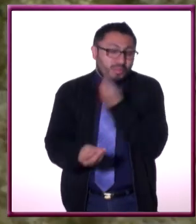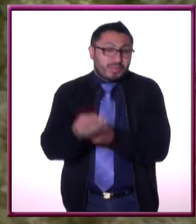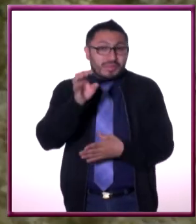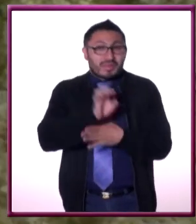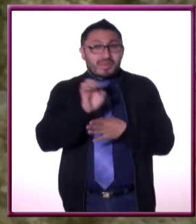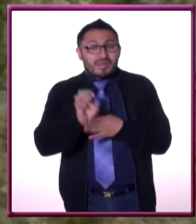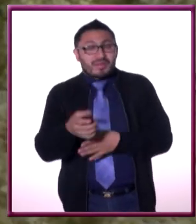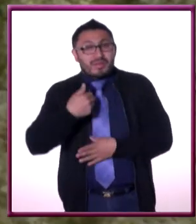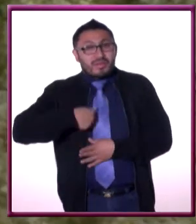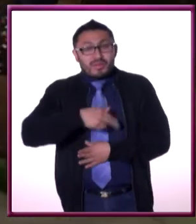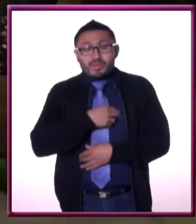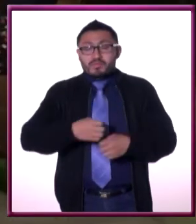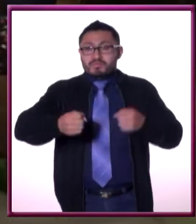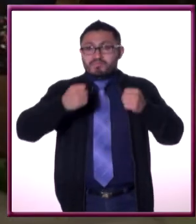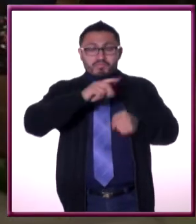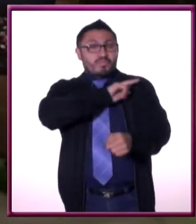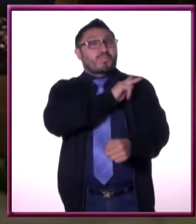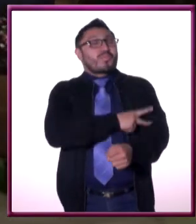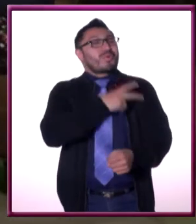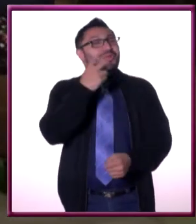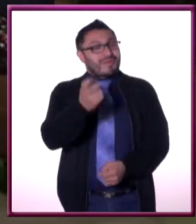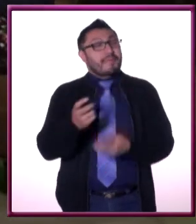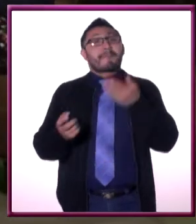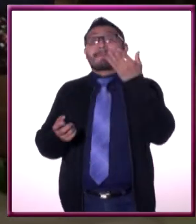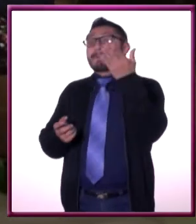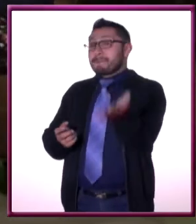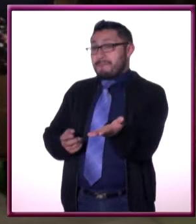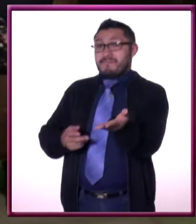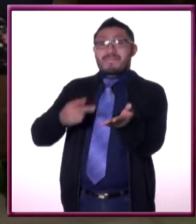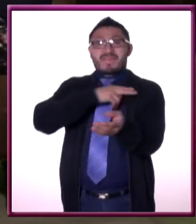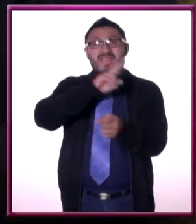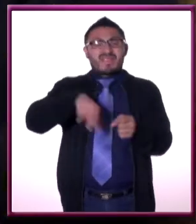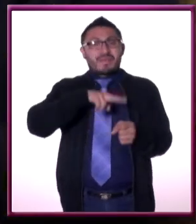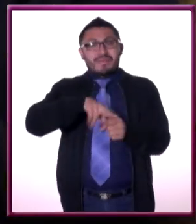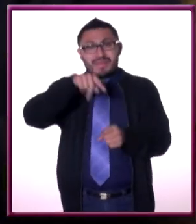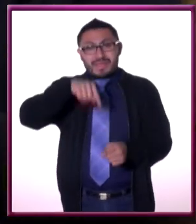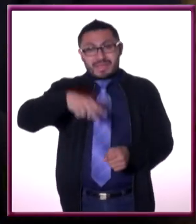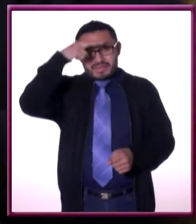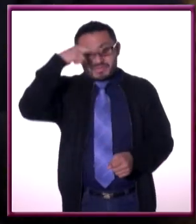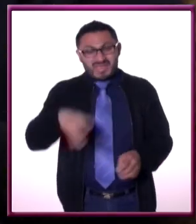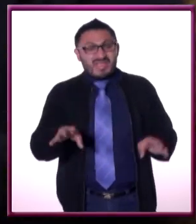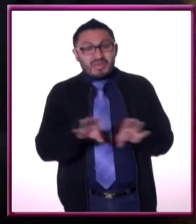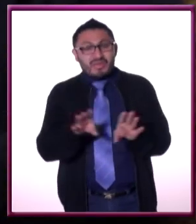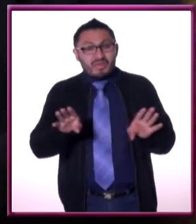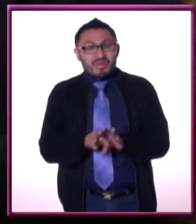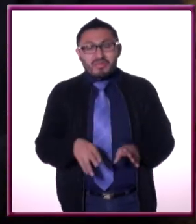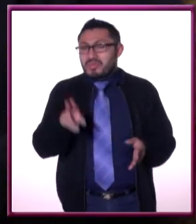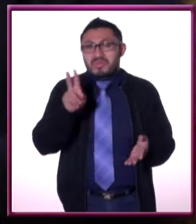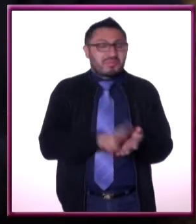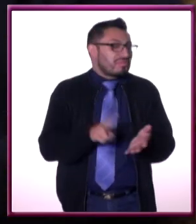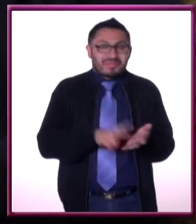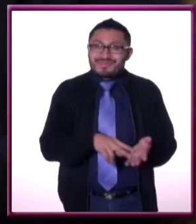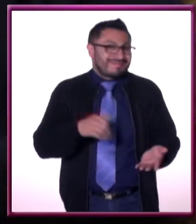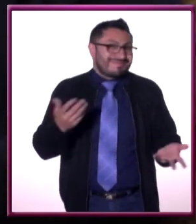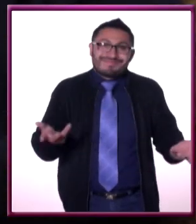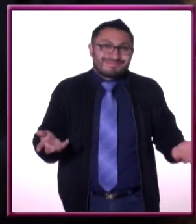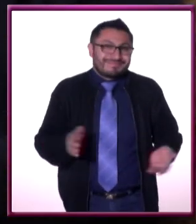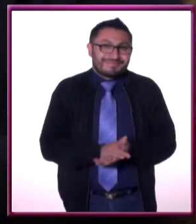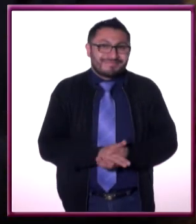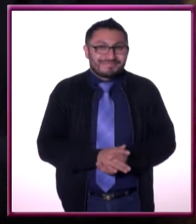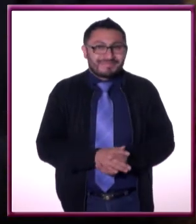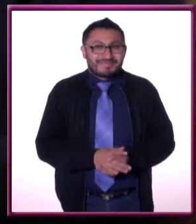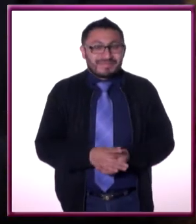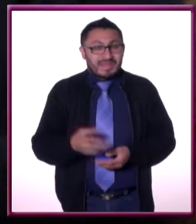Nosotros tenemos ese poder Claro. que normalmente en México como que no lo valoramos lo